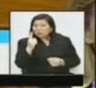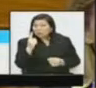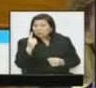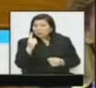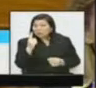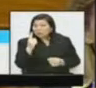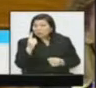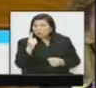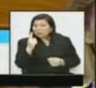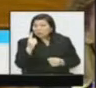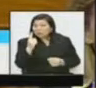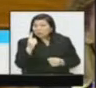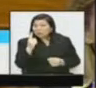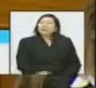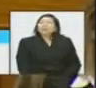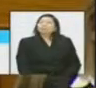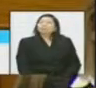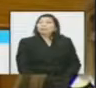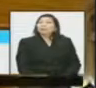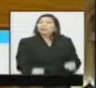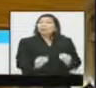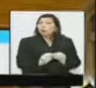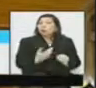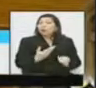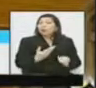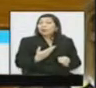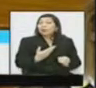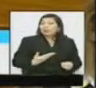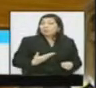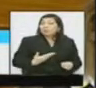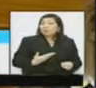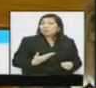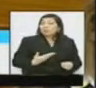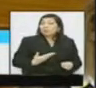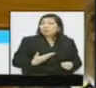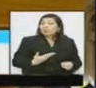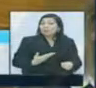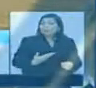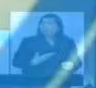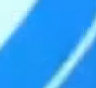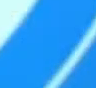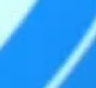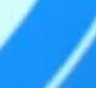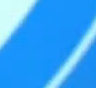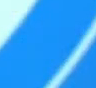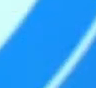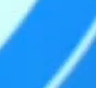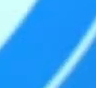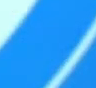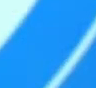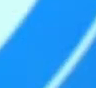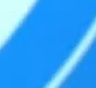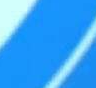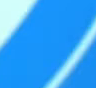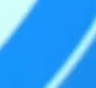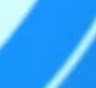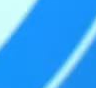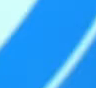muchísimas gracias jorge muy bien muchísimas gracias buenas noches jorge costa entonces